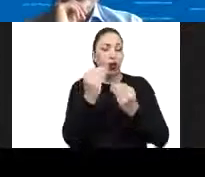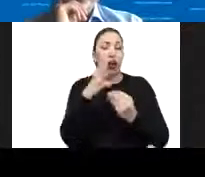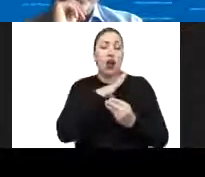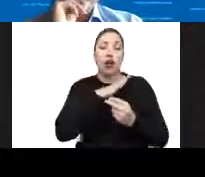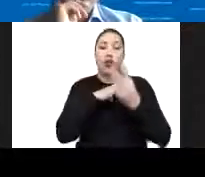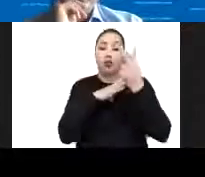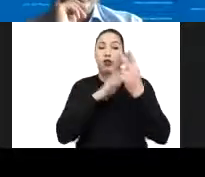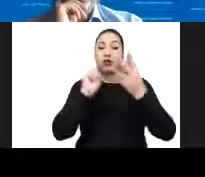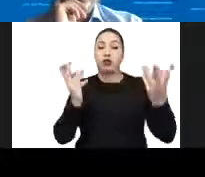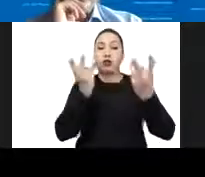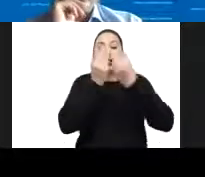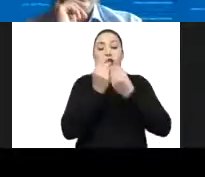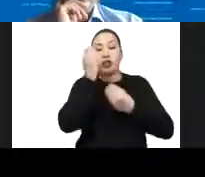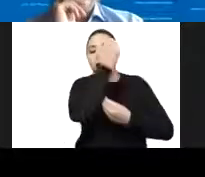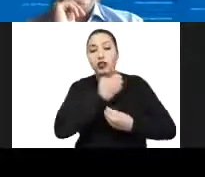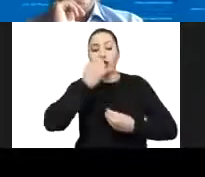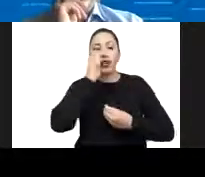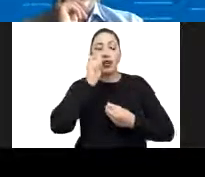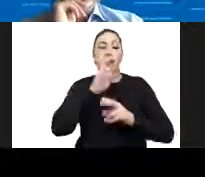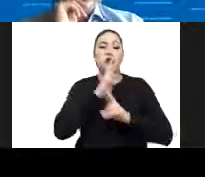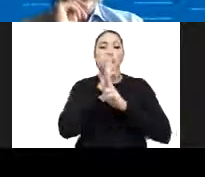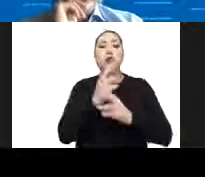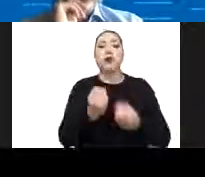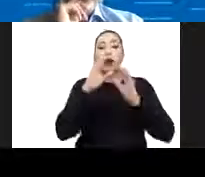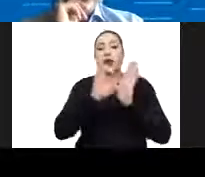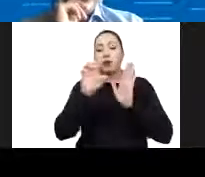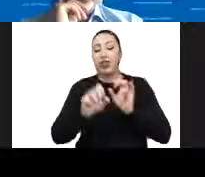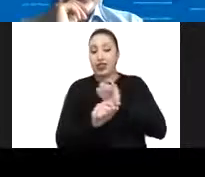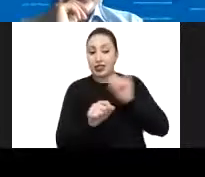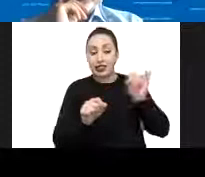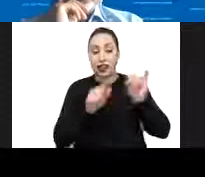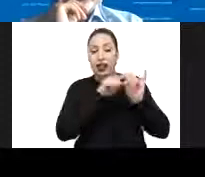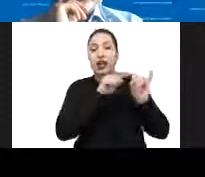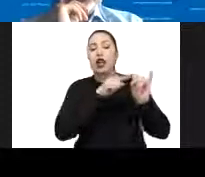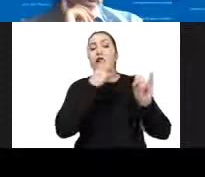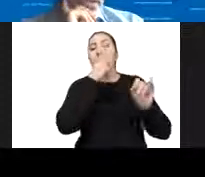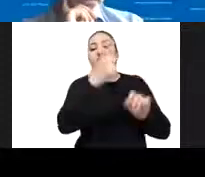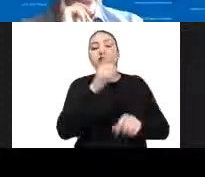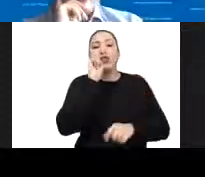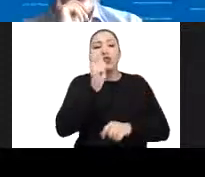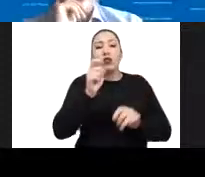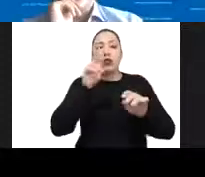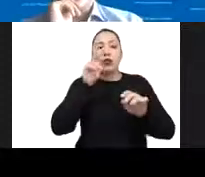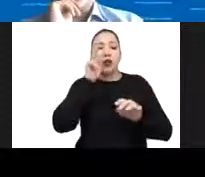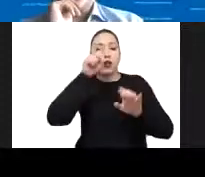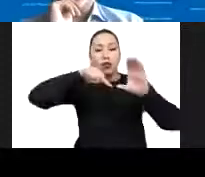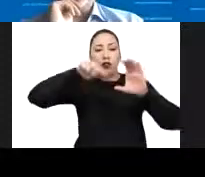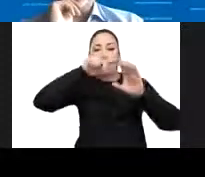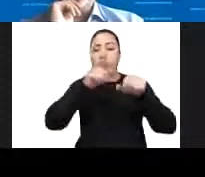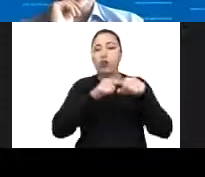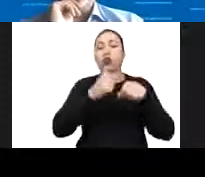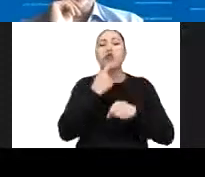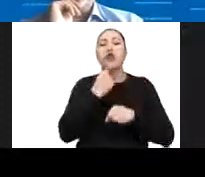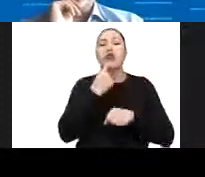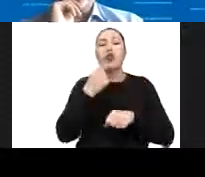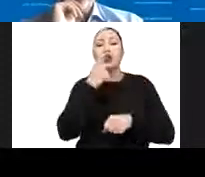en los resultados, ¿no? El de la izquierda nos está diciendo lo que vemos en la parte redondeada en rojo, es que